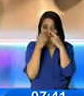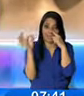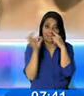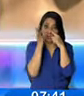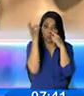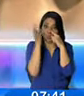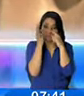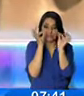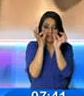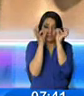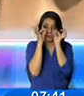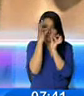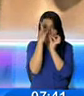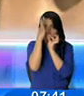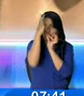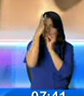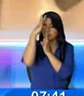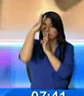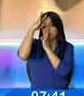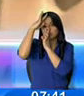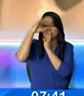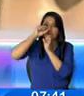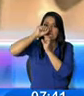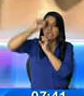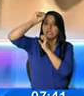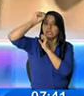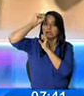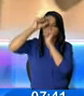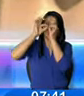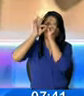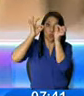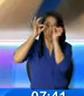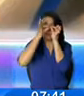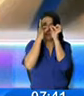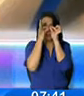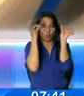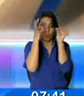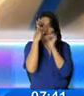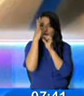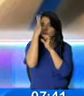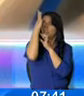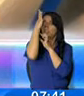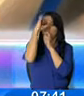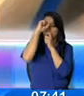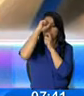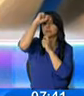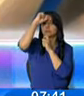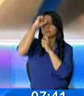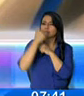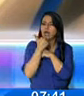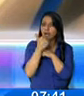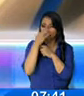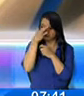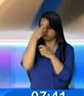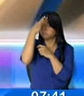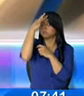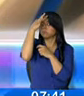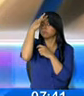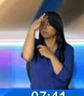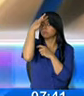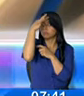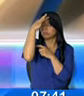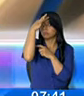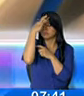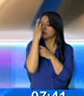al ser un tratamiento a ciegas el rato que jalan o hacen los nudos y tratan de de de tensionar totalmente las las